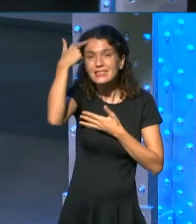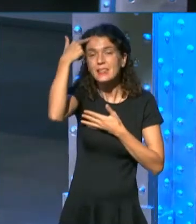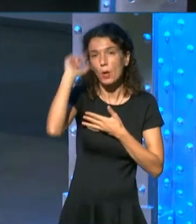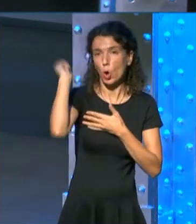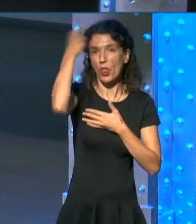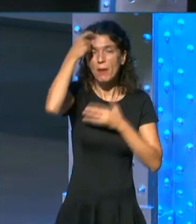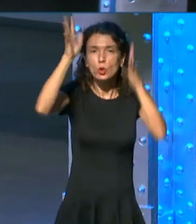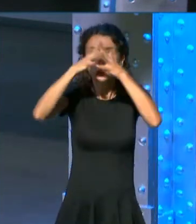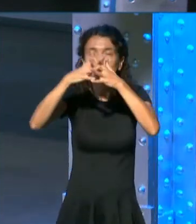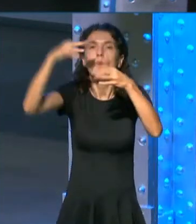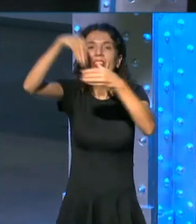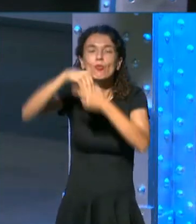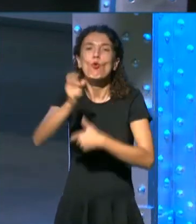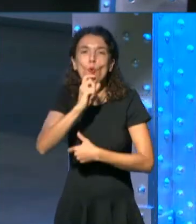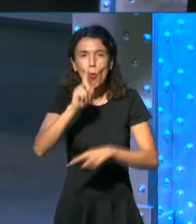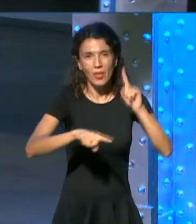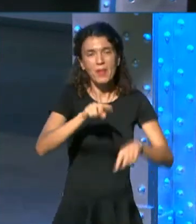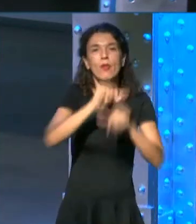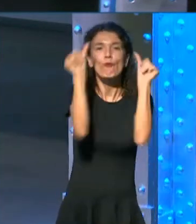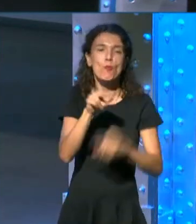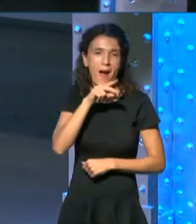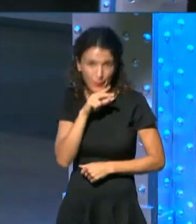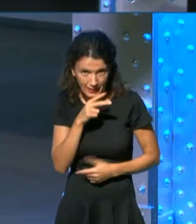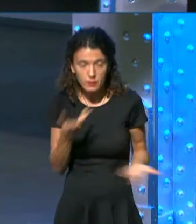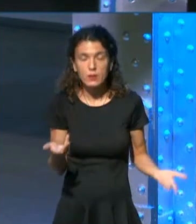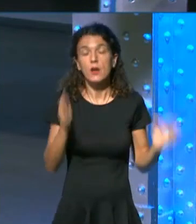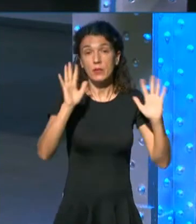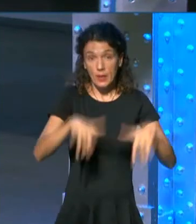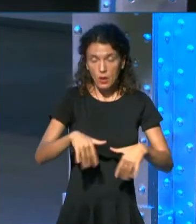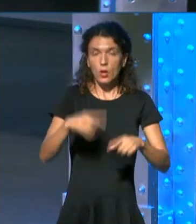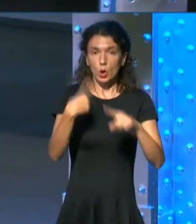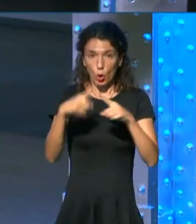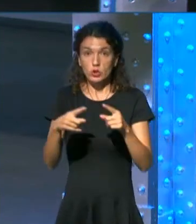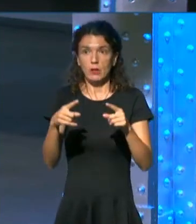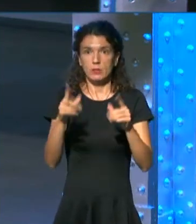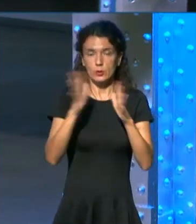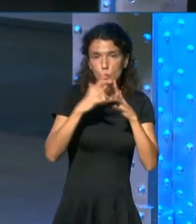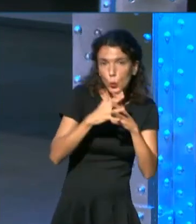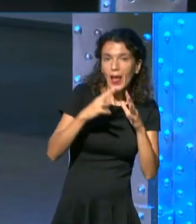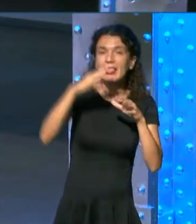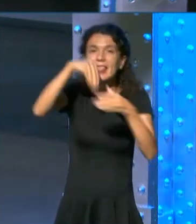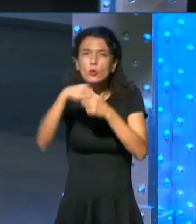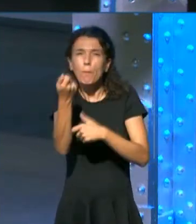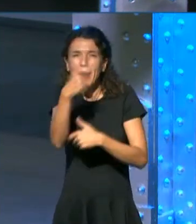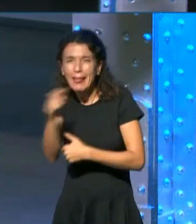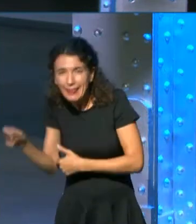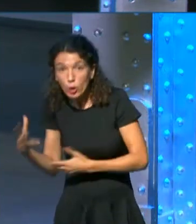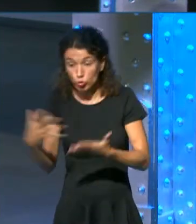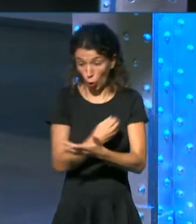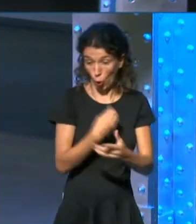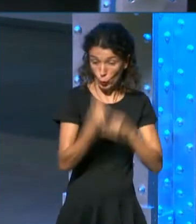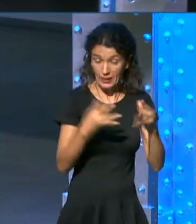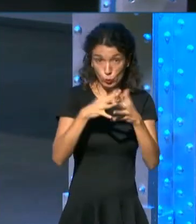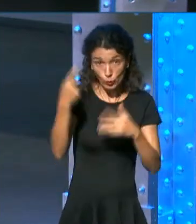conceptos. De tal manera que en ese marco, cuando realmente estás definiendo las cosas con una estructura similar, todos los que utilizan esa